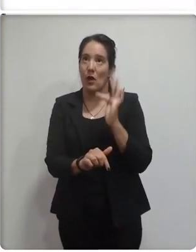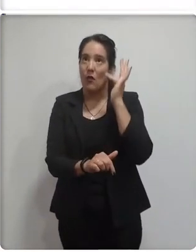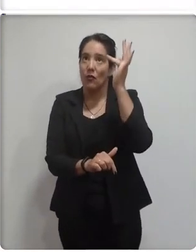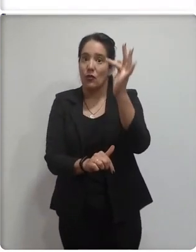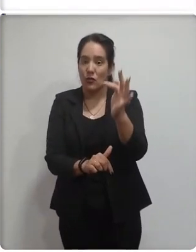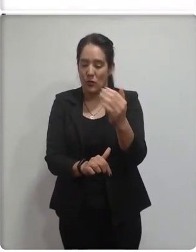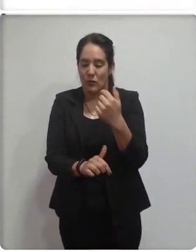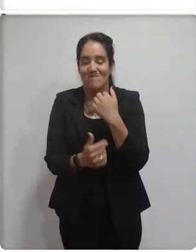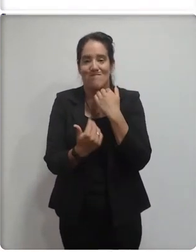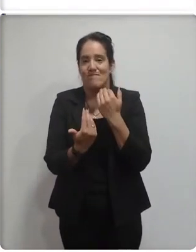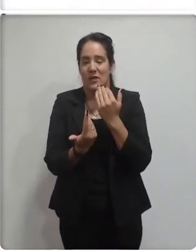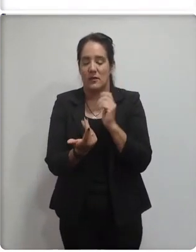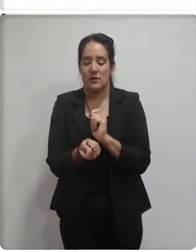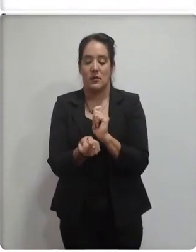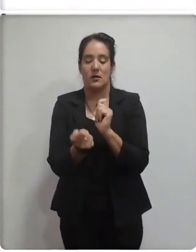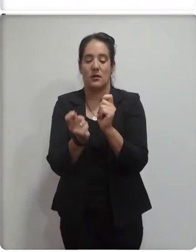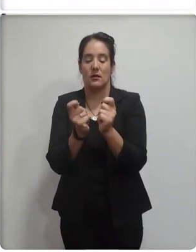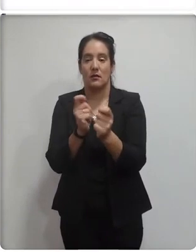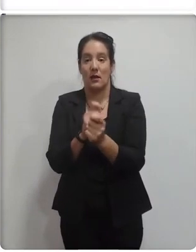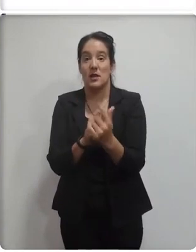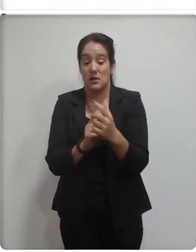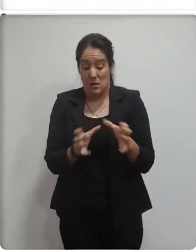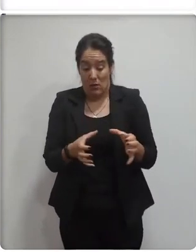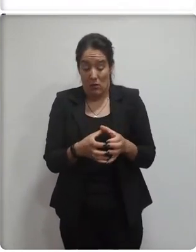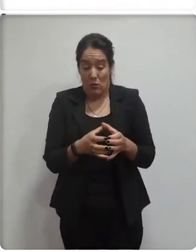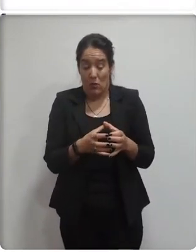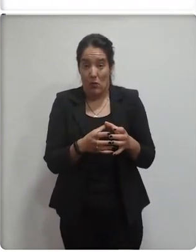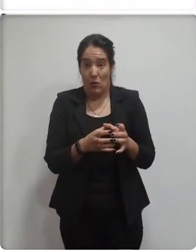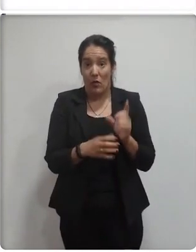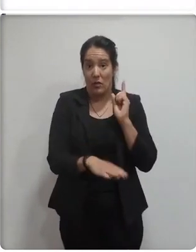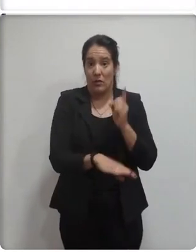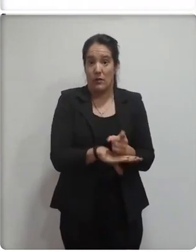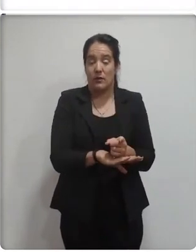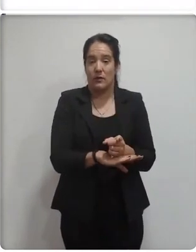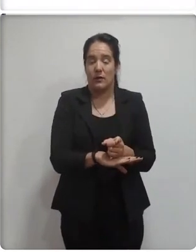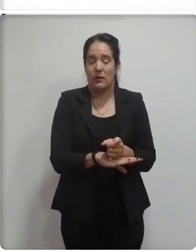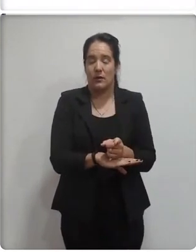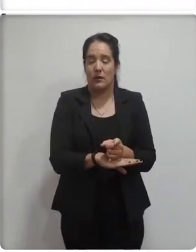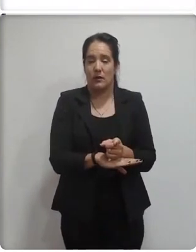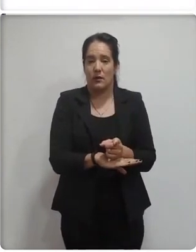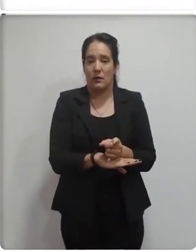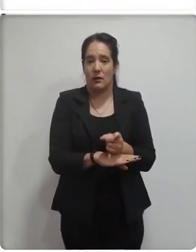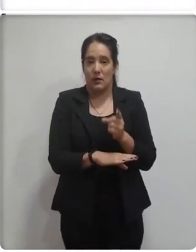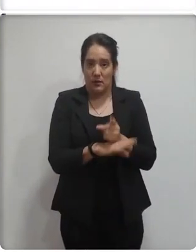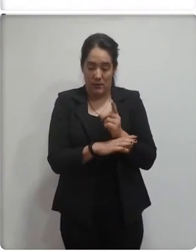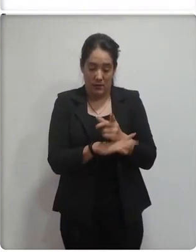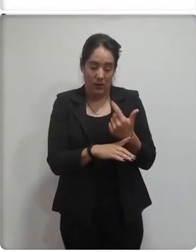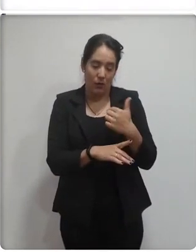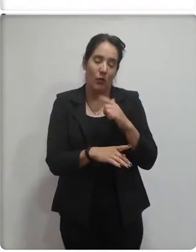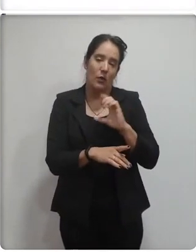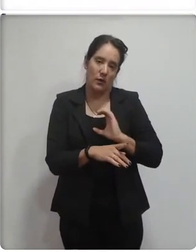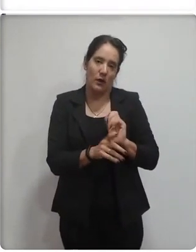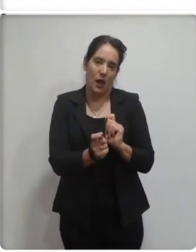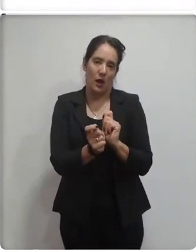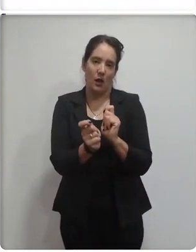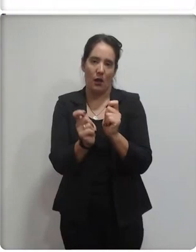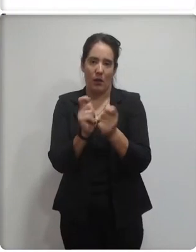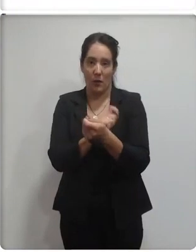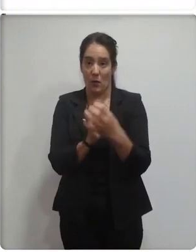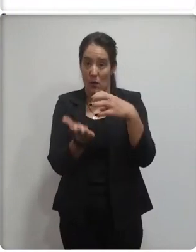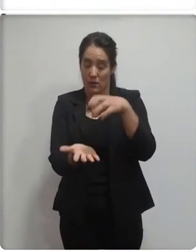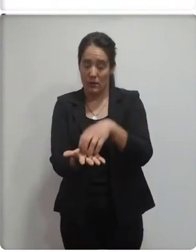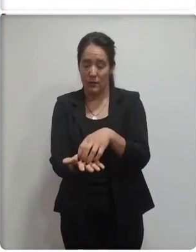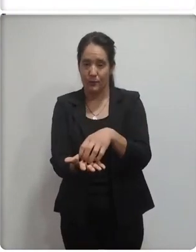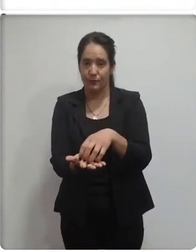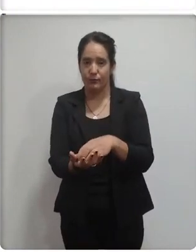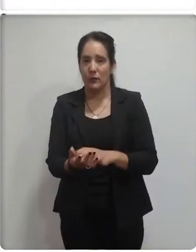centro si es que el comité decide que cumplimos los requisitos. Esto es lo